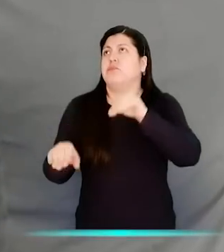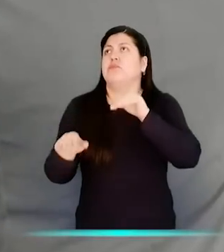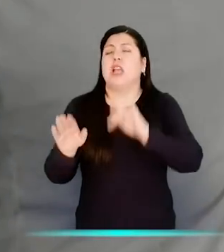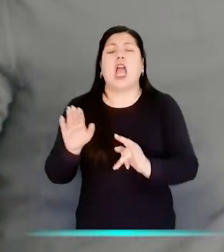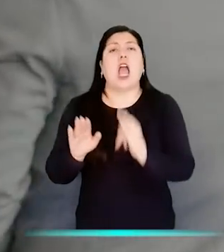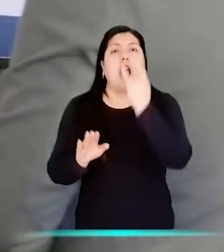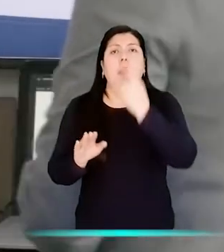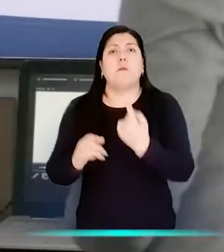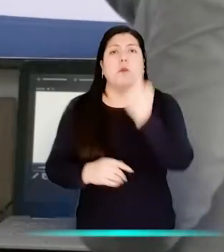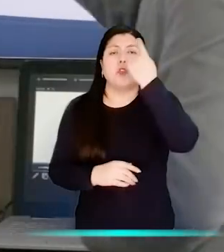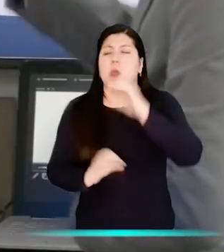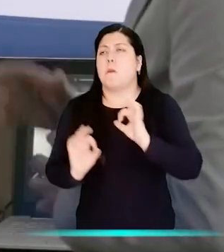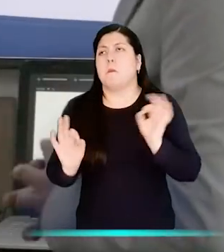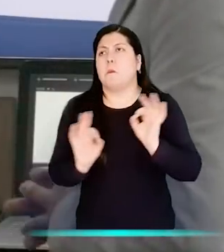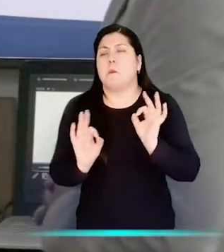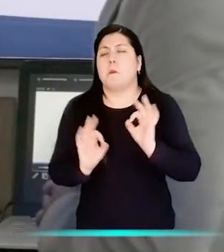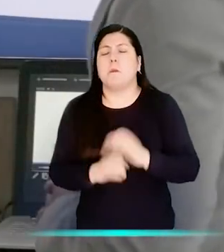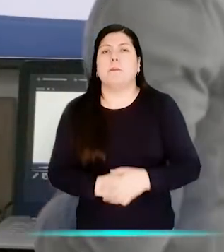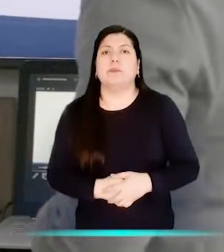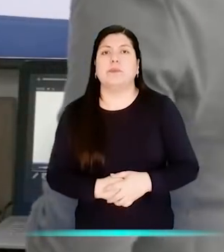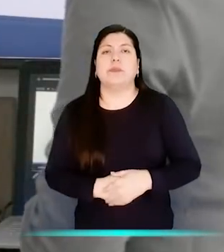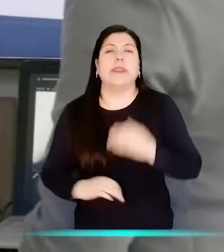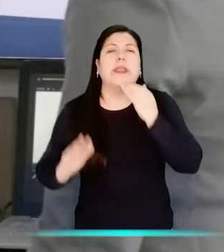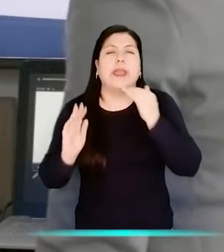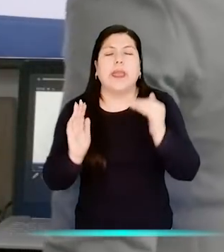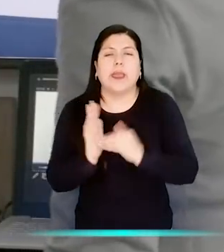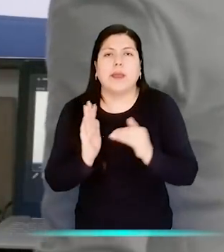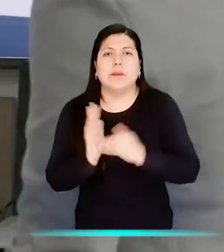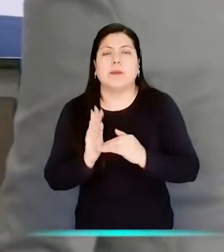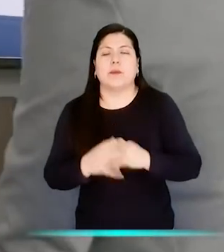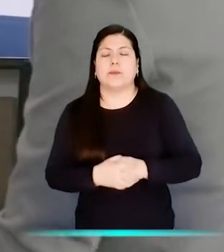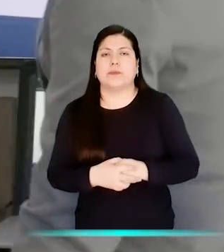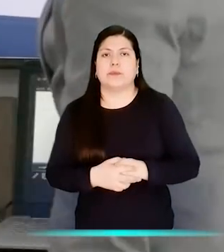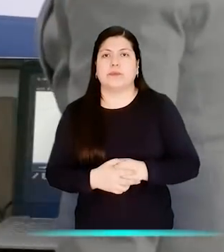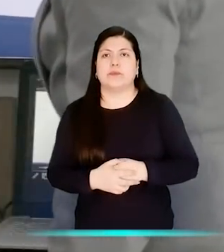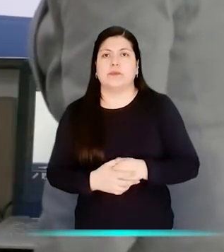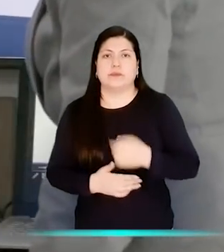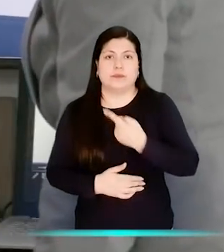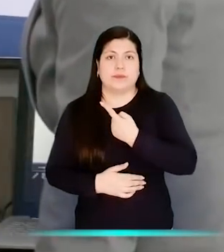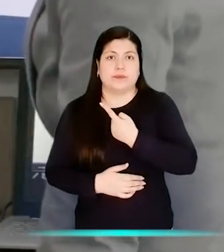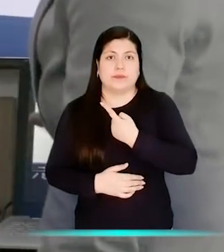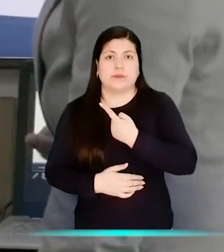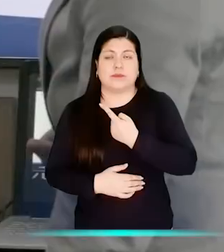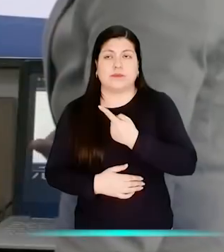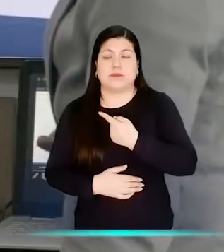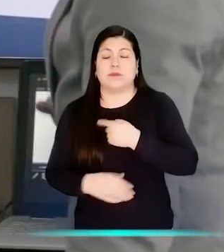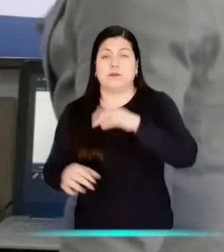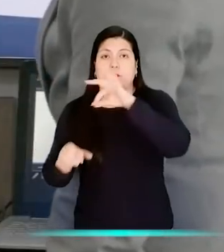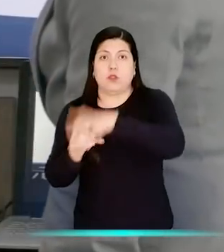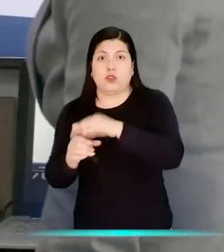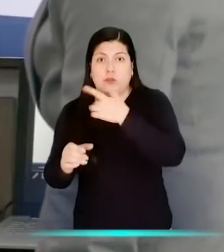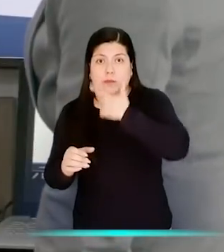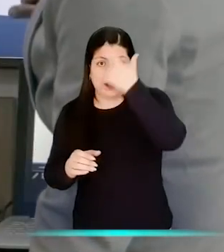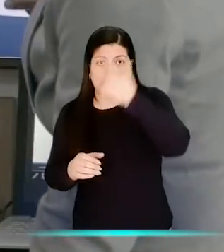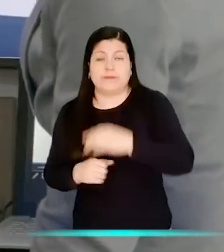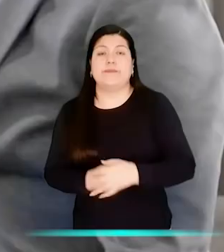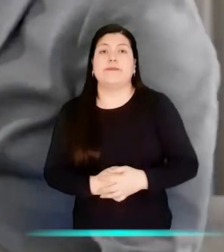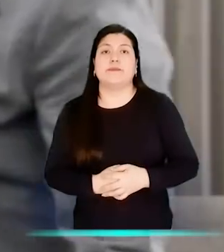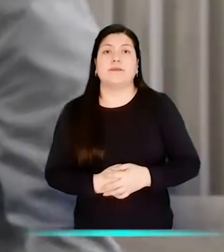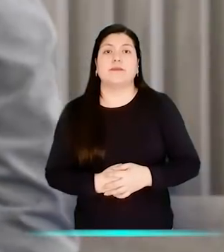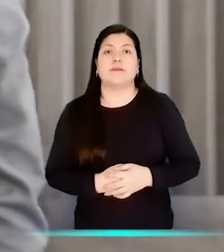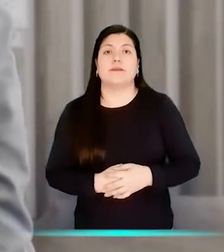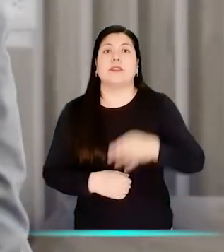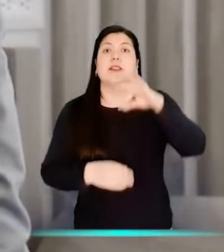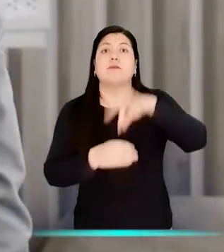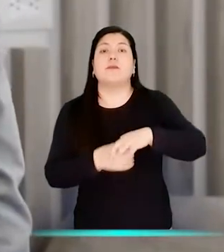esté especificando cuál es la inclinación política que tengo. Para el ejemplo, marco acá, en el voto en blanco como lo vemos,